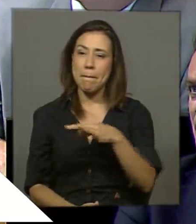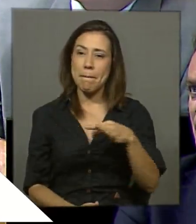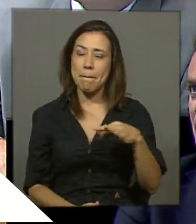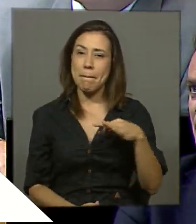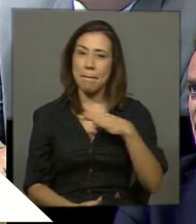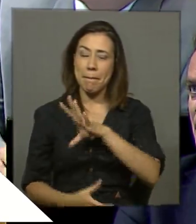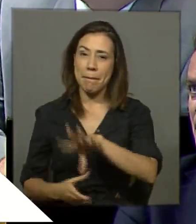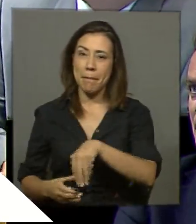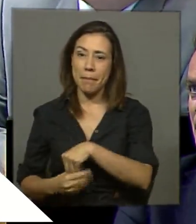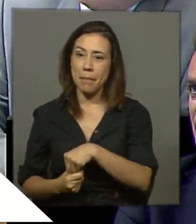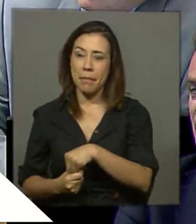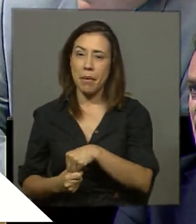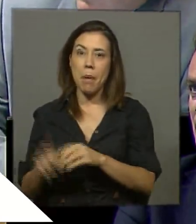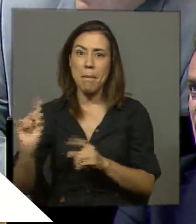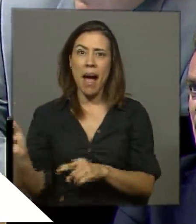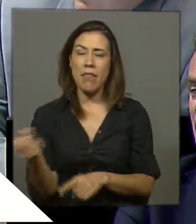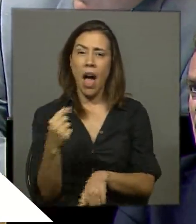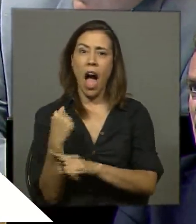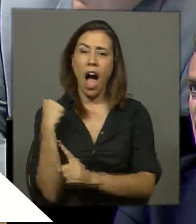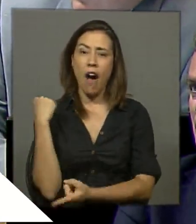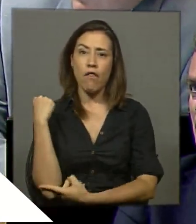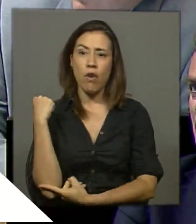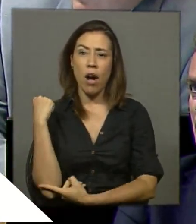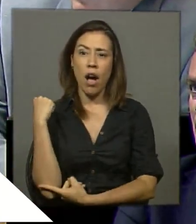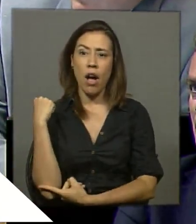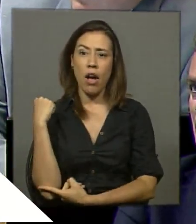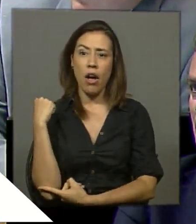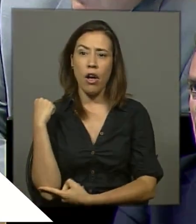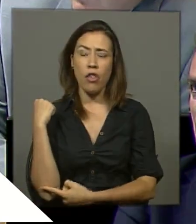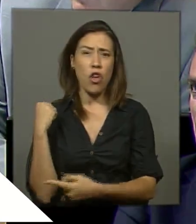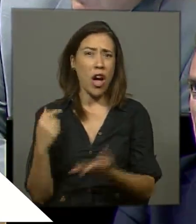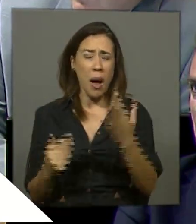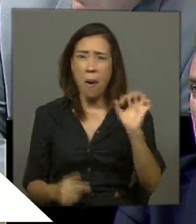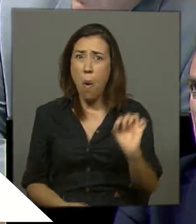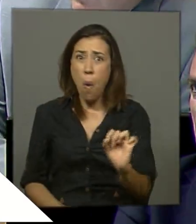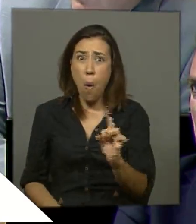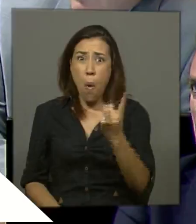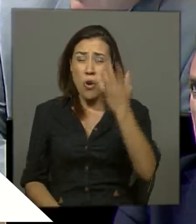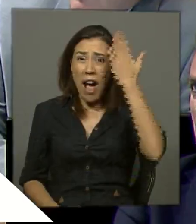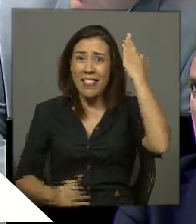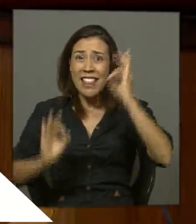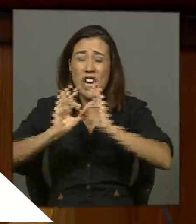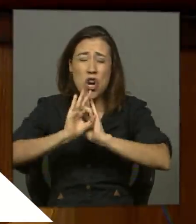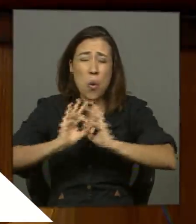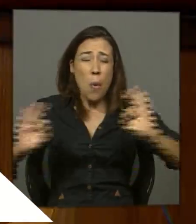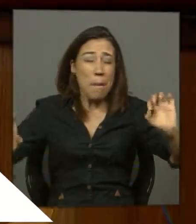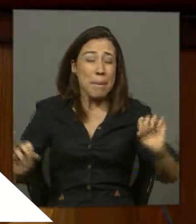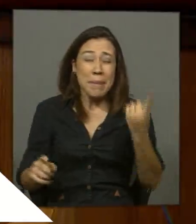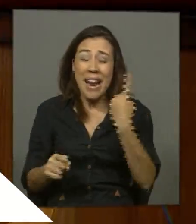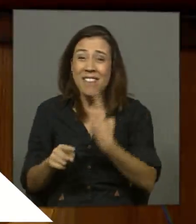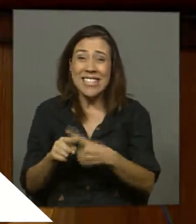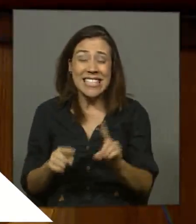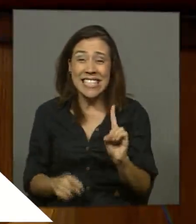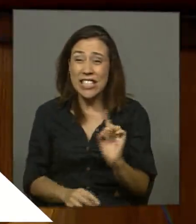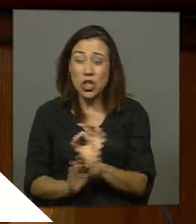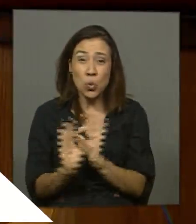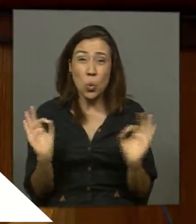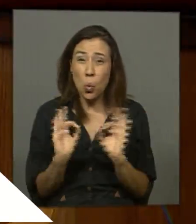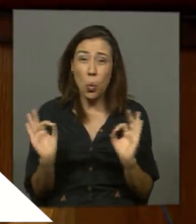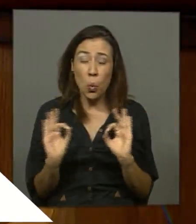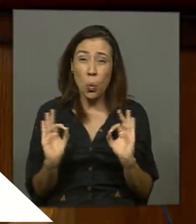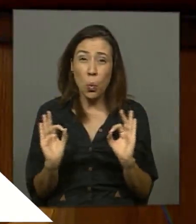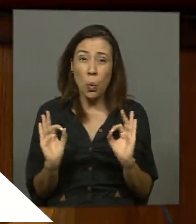el Ministerio del interior Envía un abogado en un hecho único sin precedentes nunca